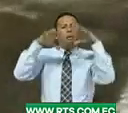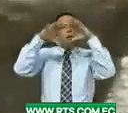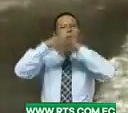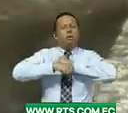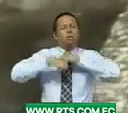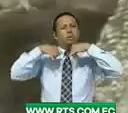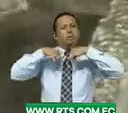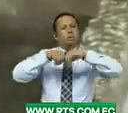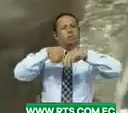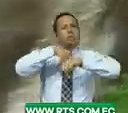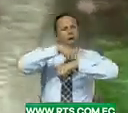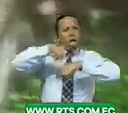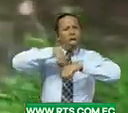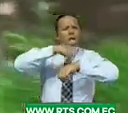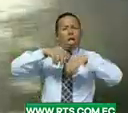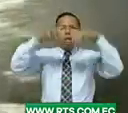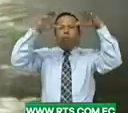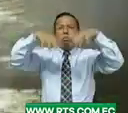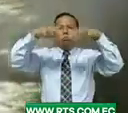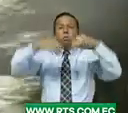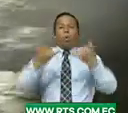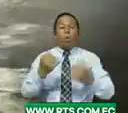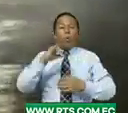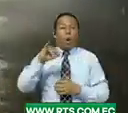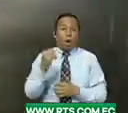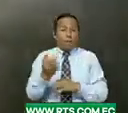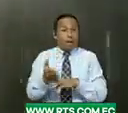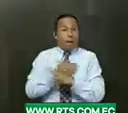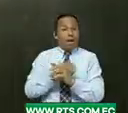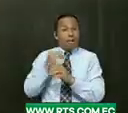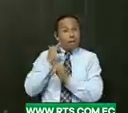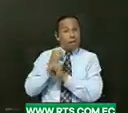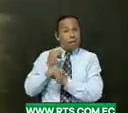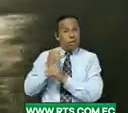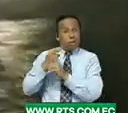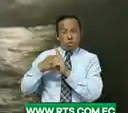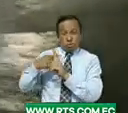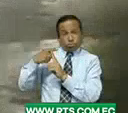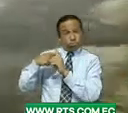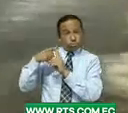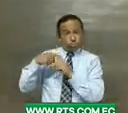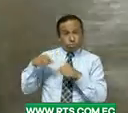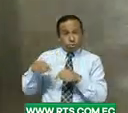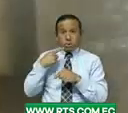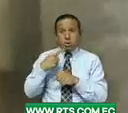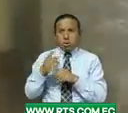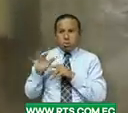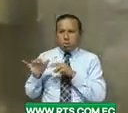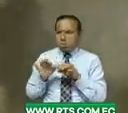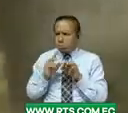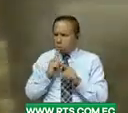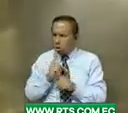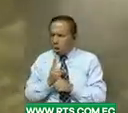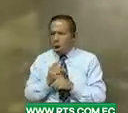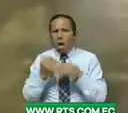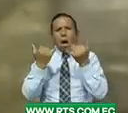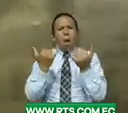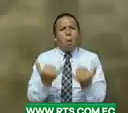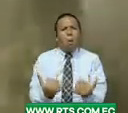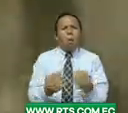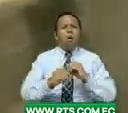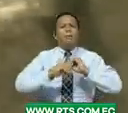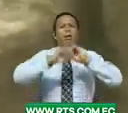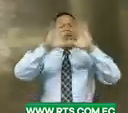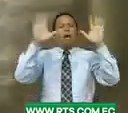este jueves. Lo que pronosticó el Instituto Nacional de Meteorología e Hidrología, pues se cumplió apenas esta mañana.